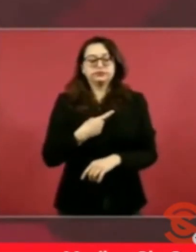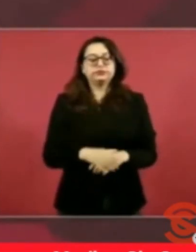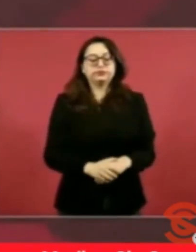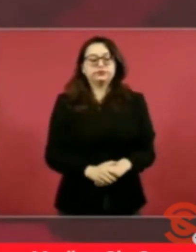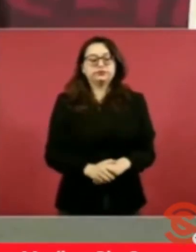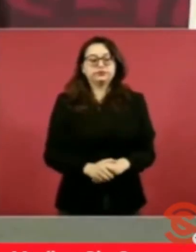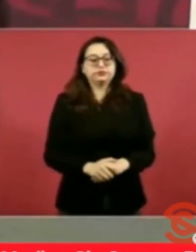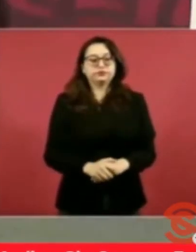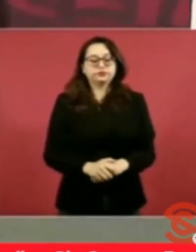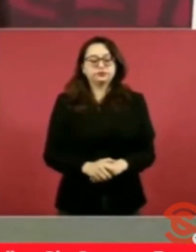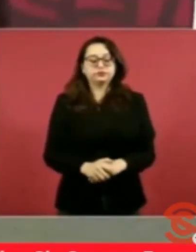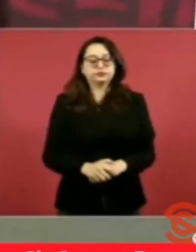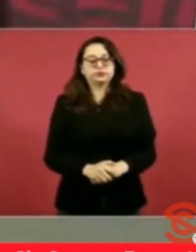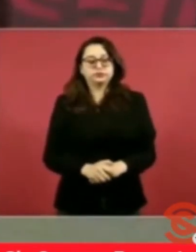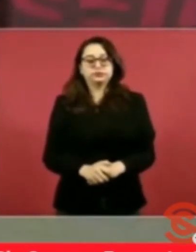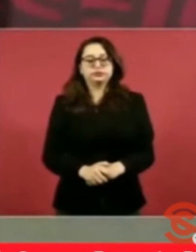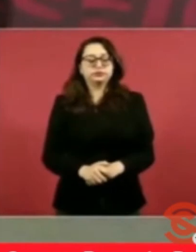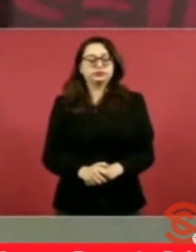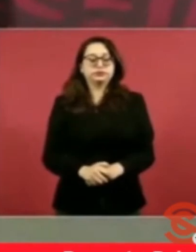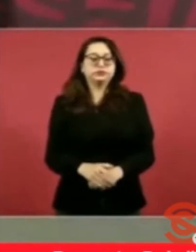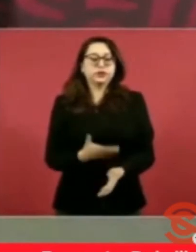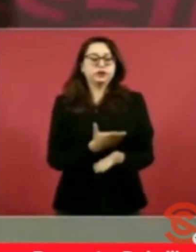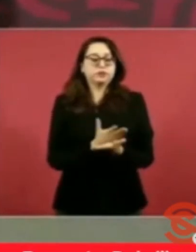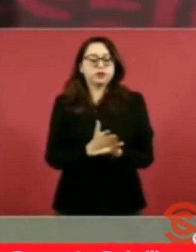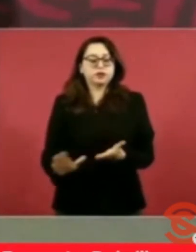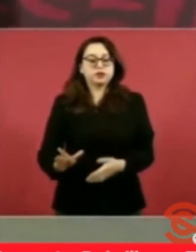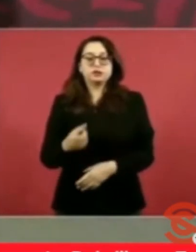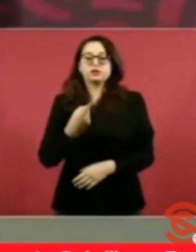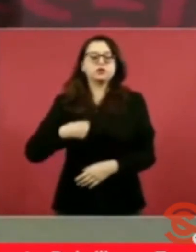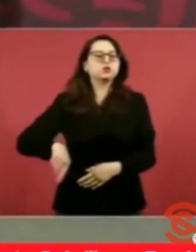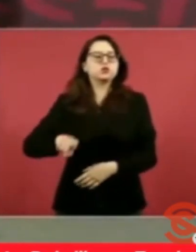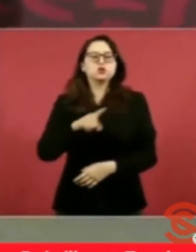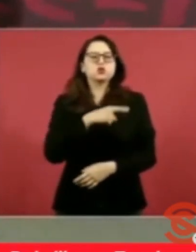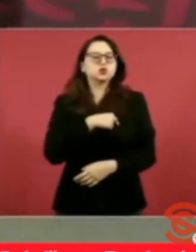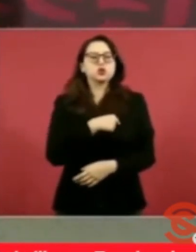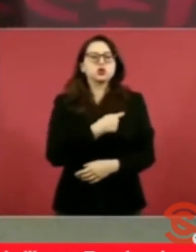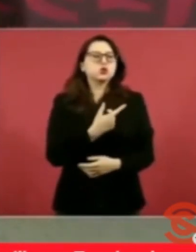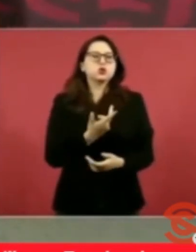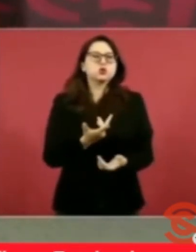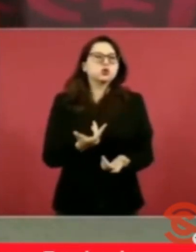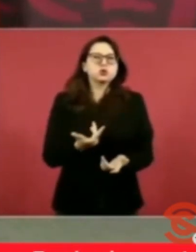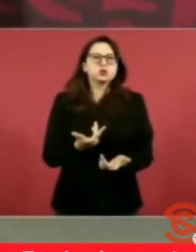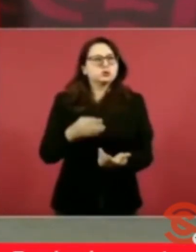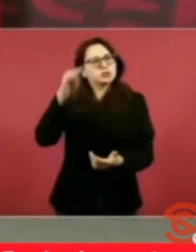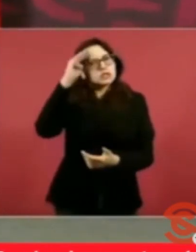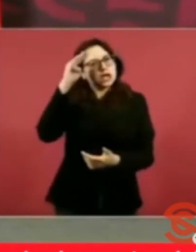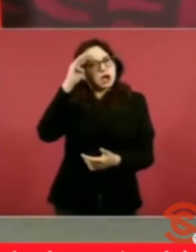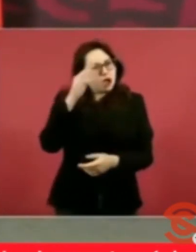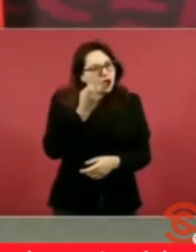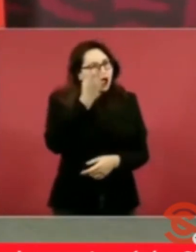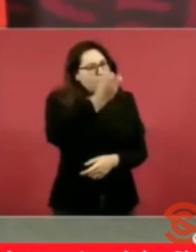nosotros vamos a estar siempre en contra de estas medidas.